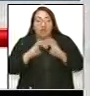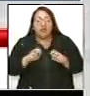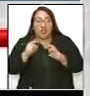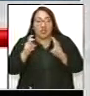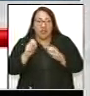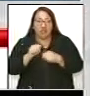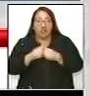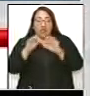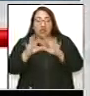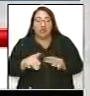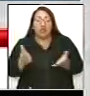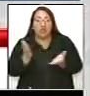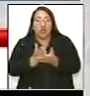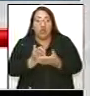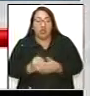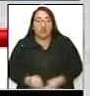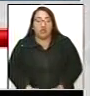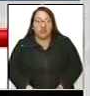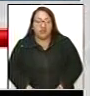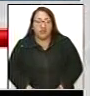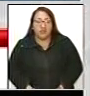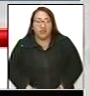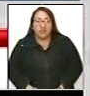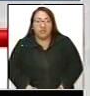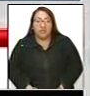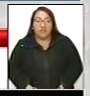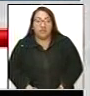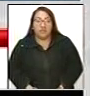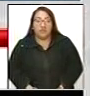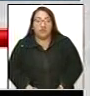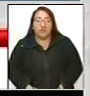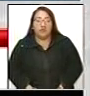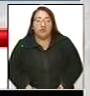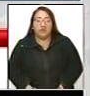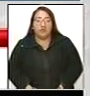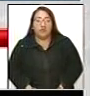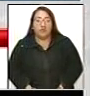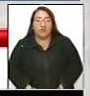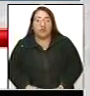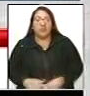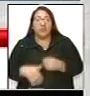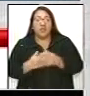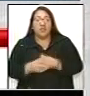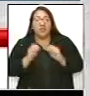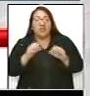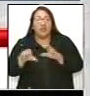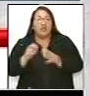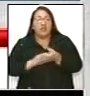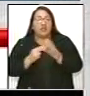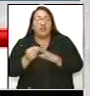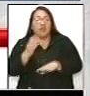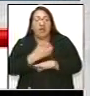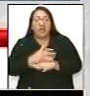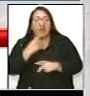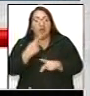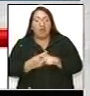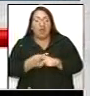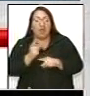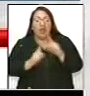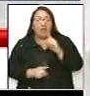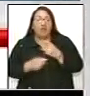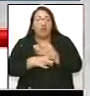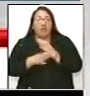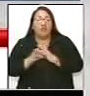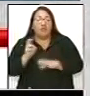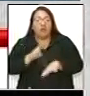los textos escolares de la jornada escolar completa para el desarrollo del inglés, porque habrían, incluso por determinación